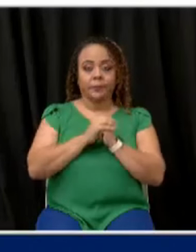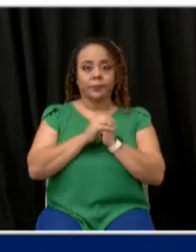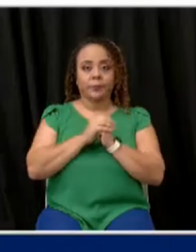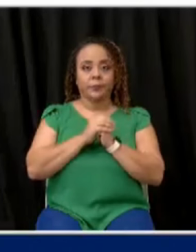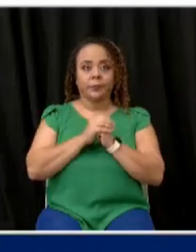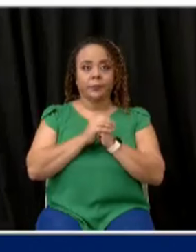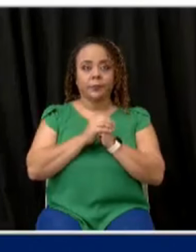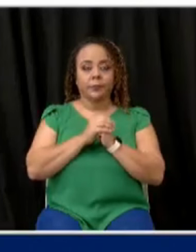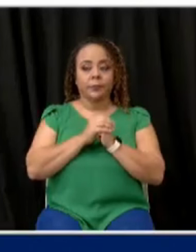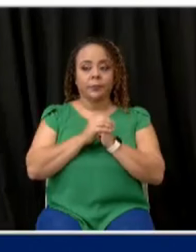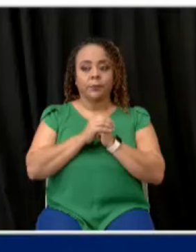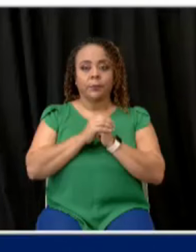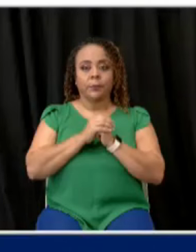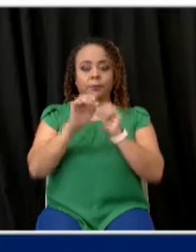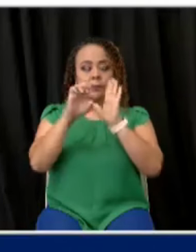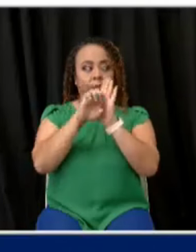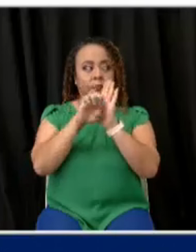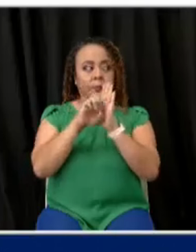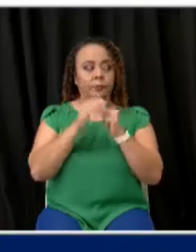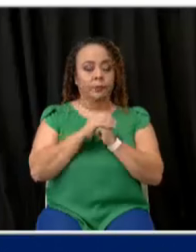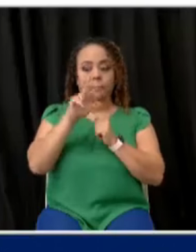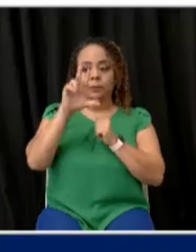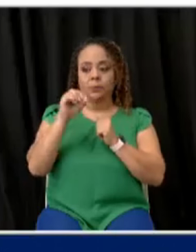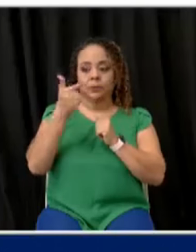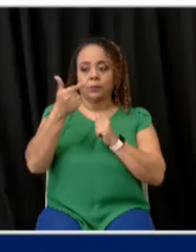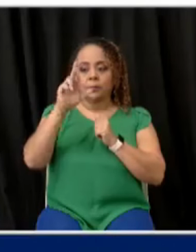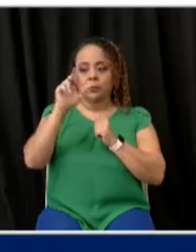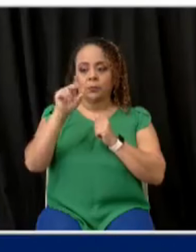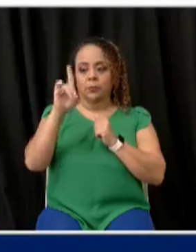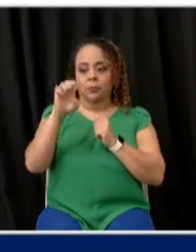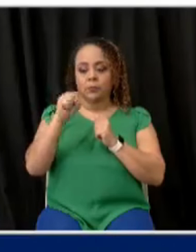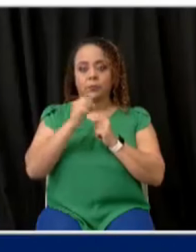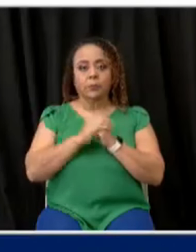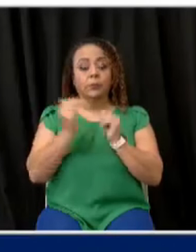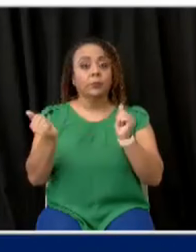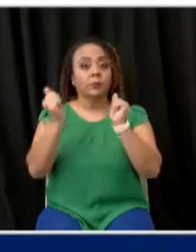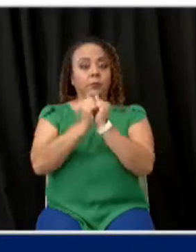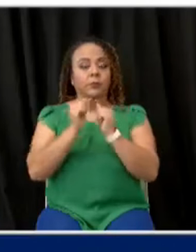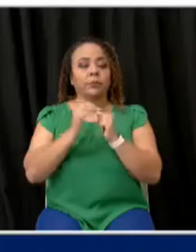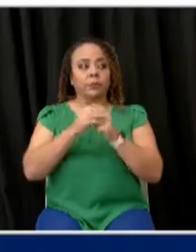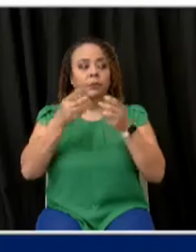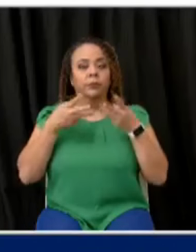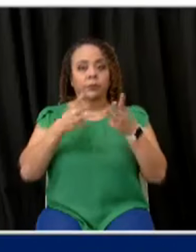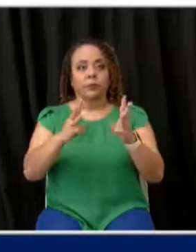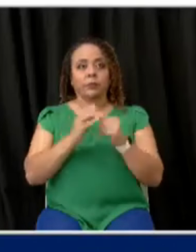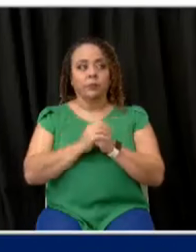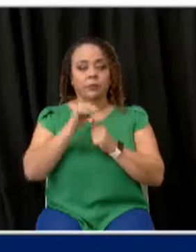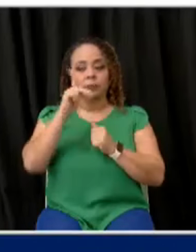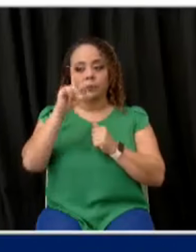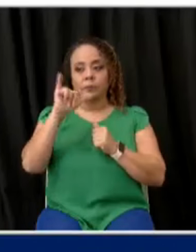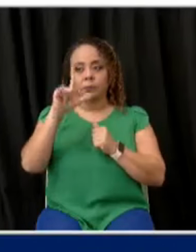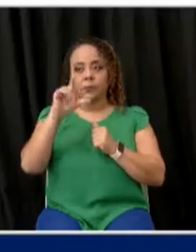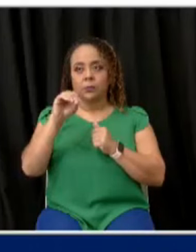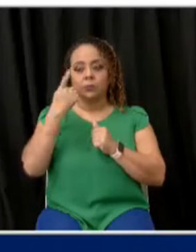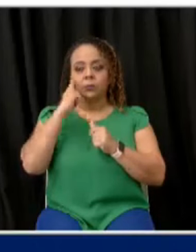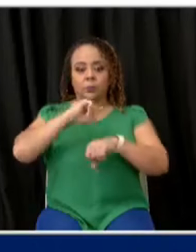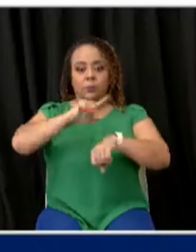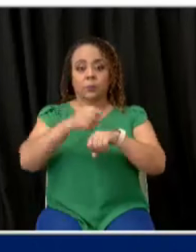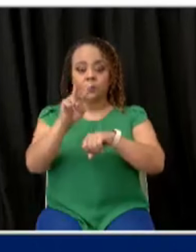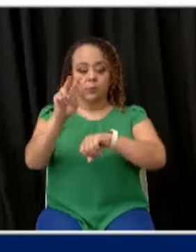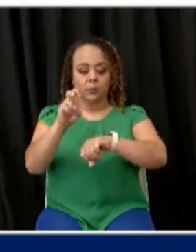en centígrados, por ejemplo, a 30 grados, con un metabolismo en kilocalorías por hora de